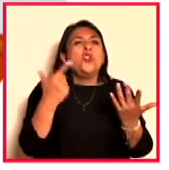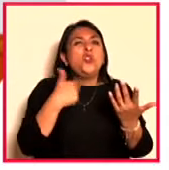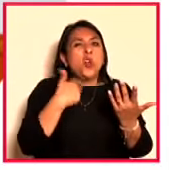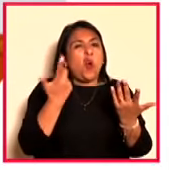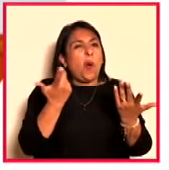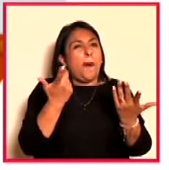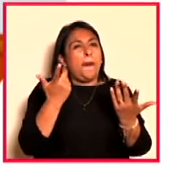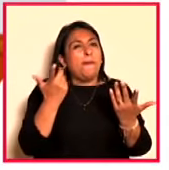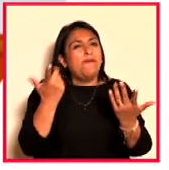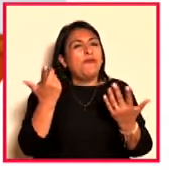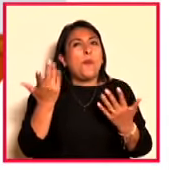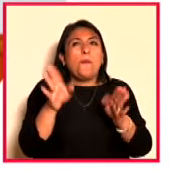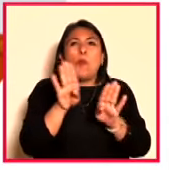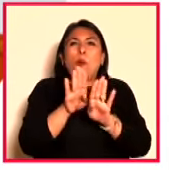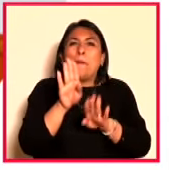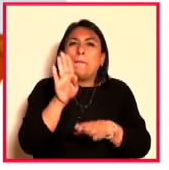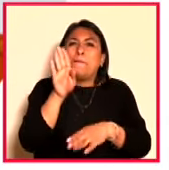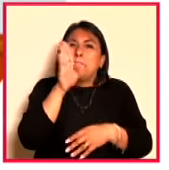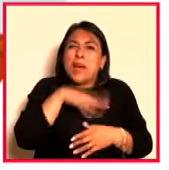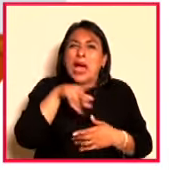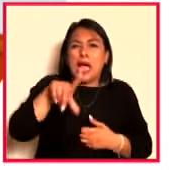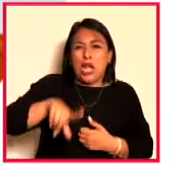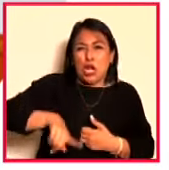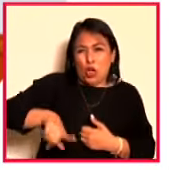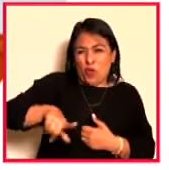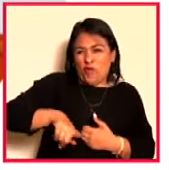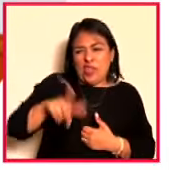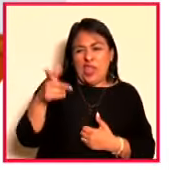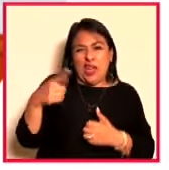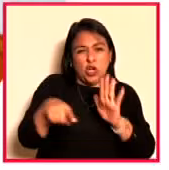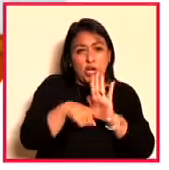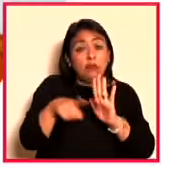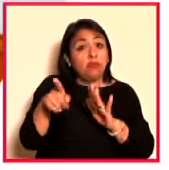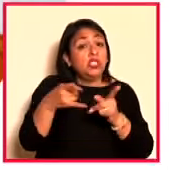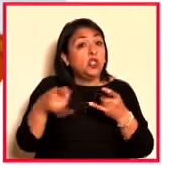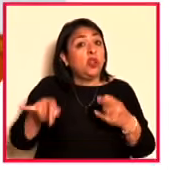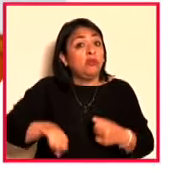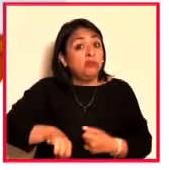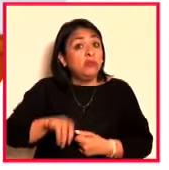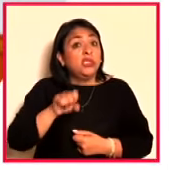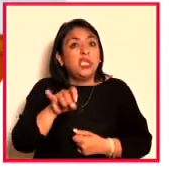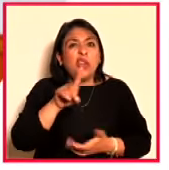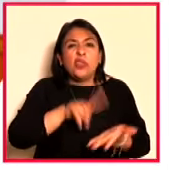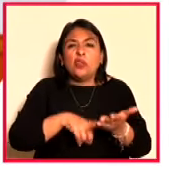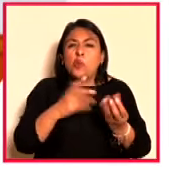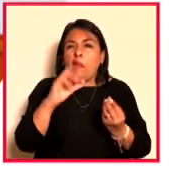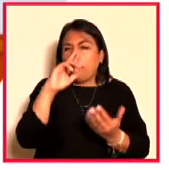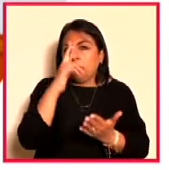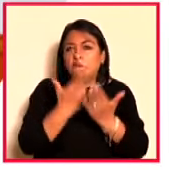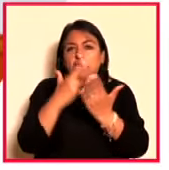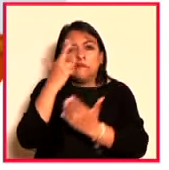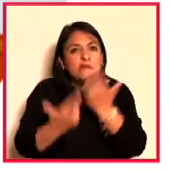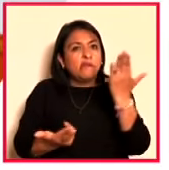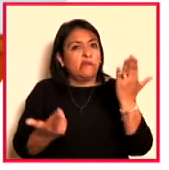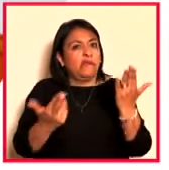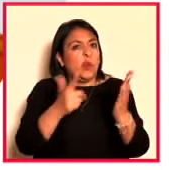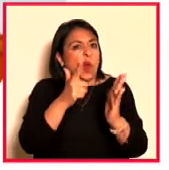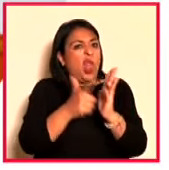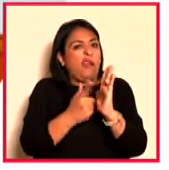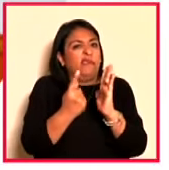del gobierno. Su historia es bastante interesante y está llena de delitos, de cosas ilegales e inmorales. Y